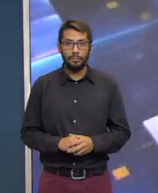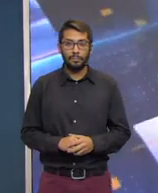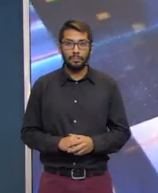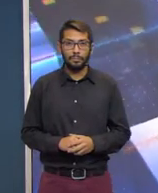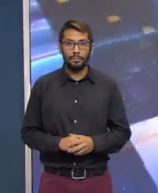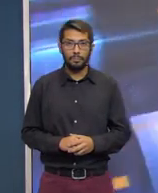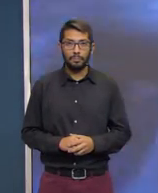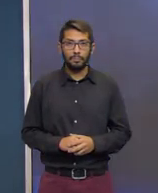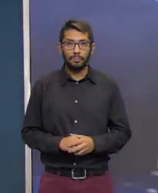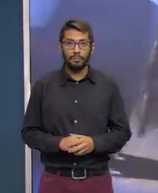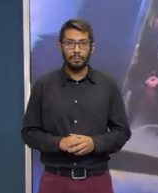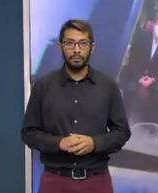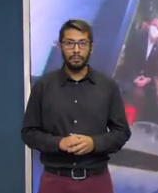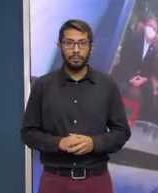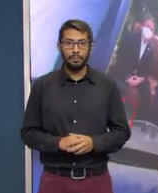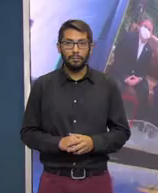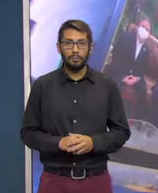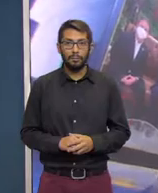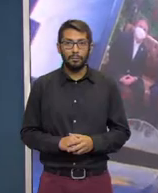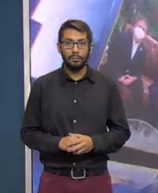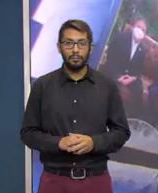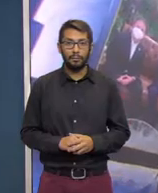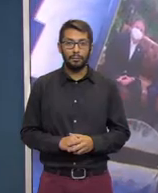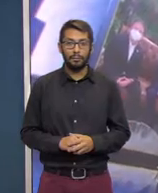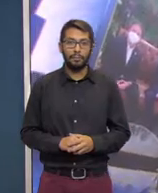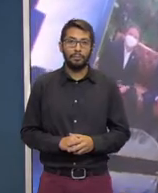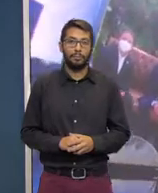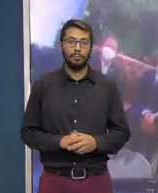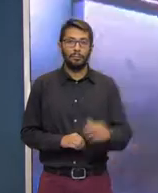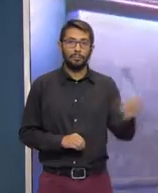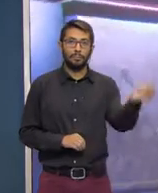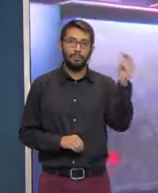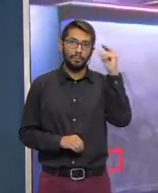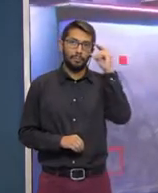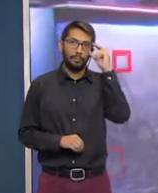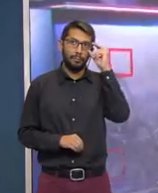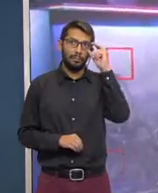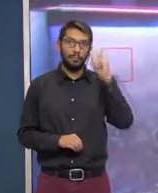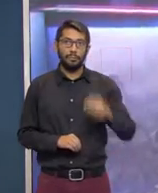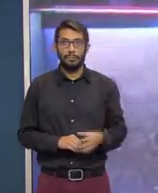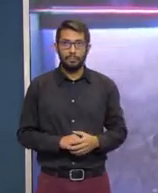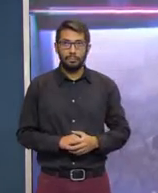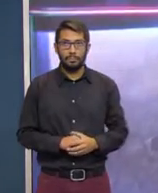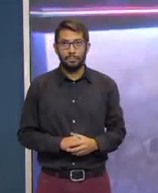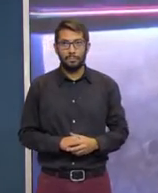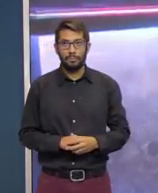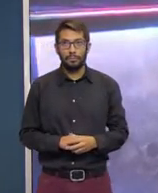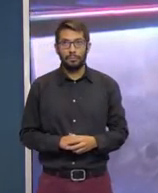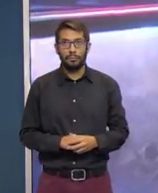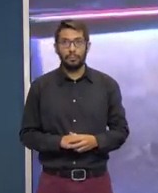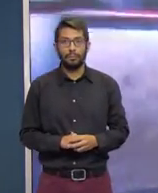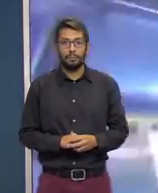Y siguen habiendo cuotas. Uh-huh. Lo primero que se pidió fue que no fueran cuotas. Y seguimos colocando